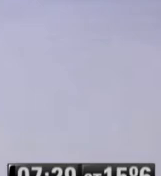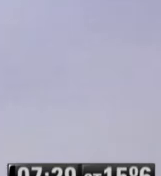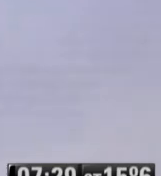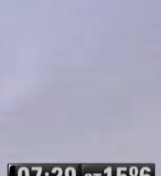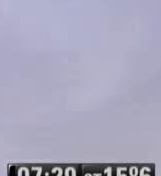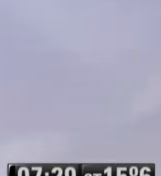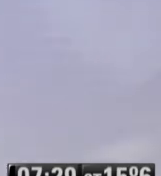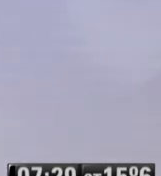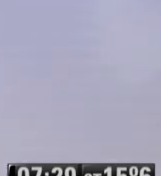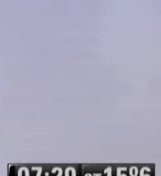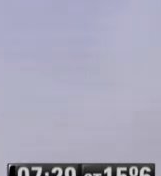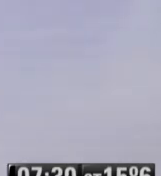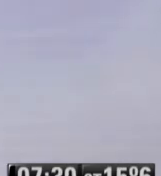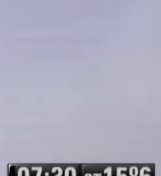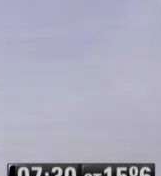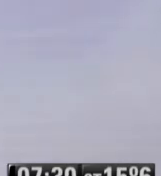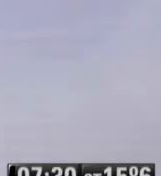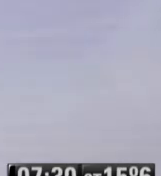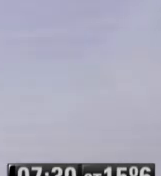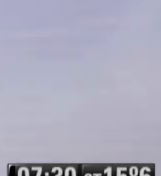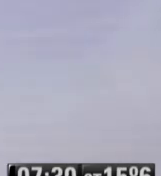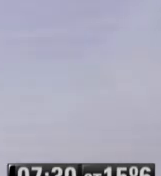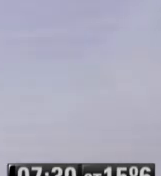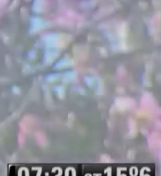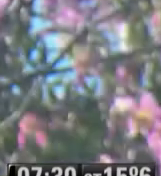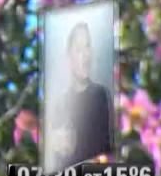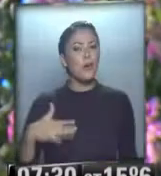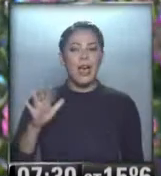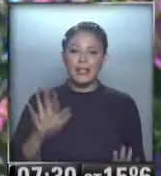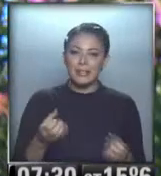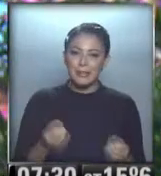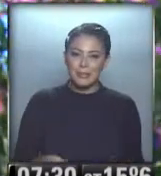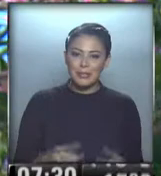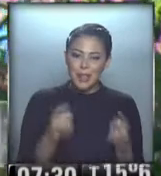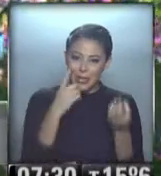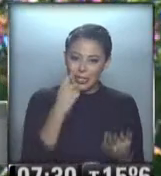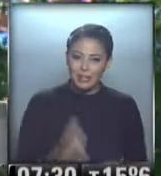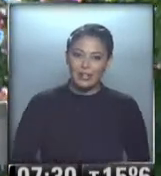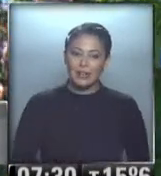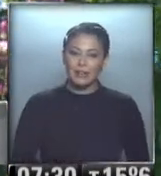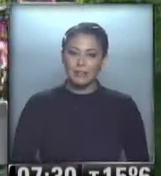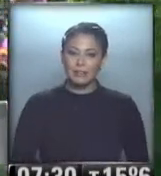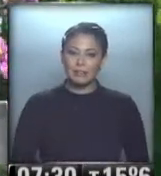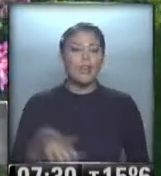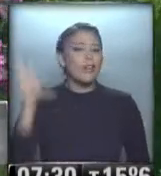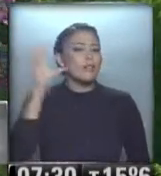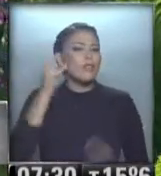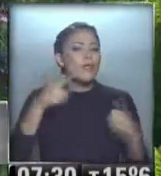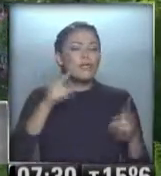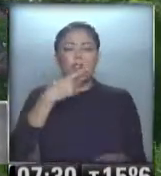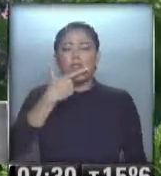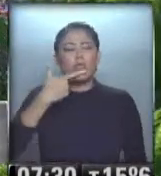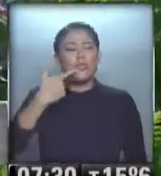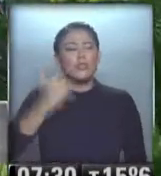yo no encuentro ya qué hacer. ¿Cómo arrancamos hoy? Buenos días. Música bien